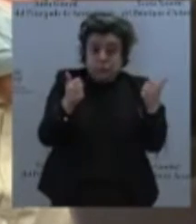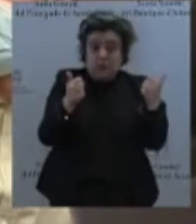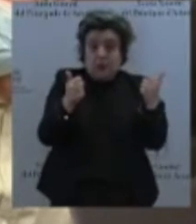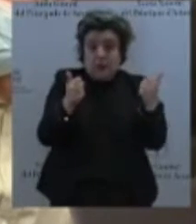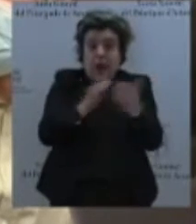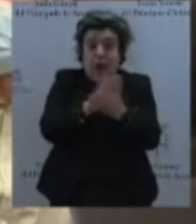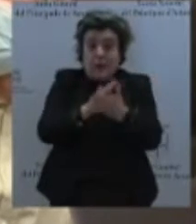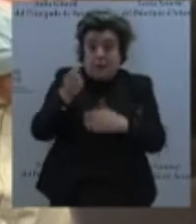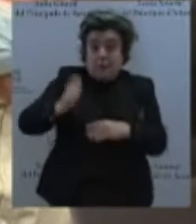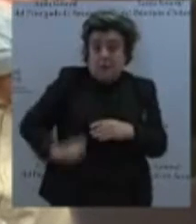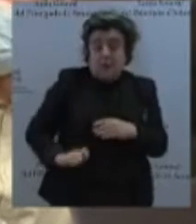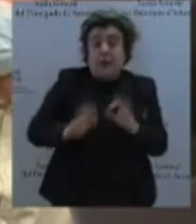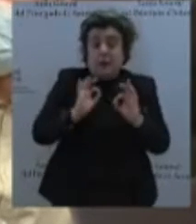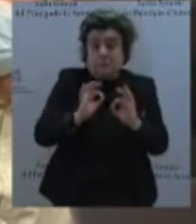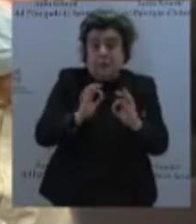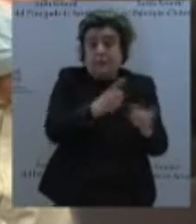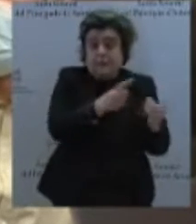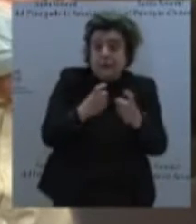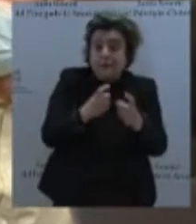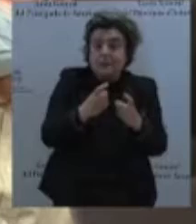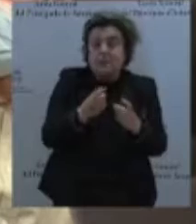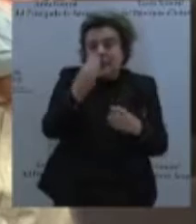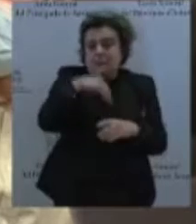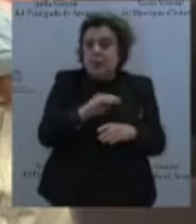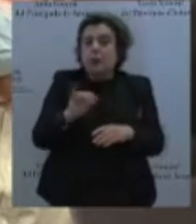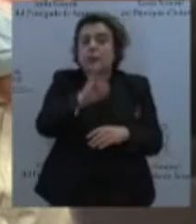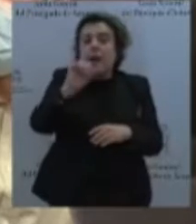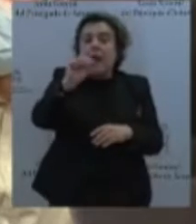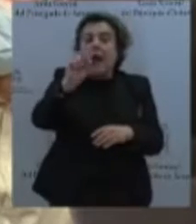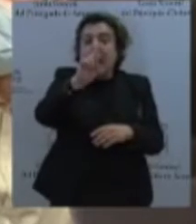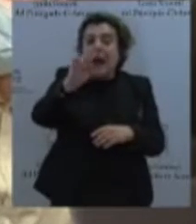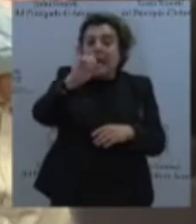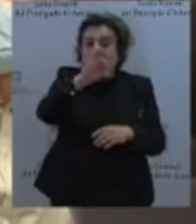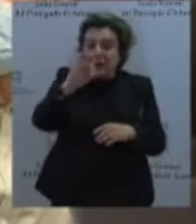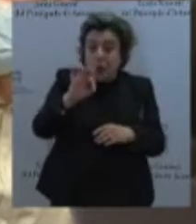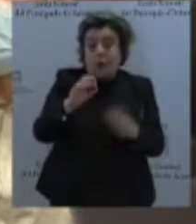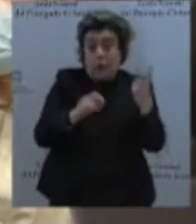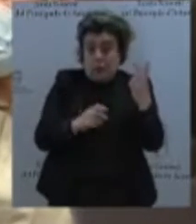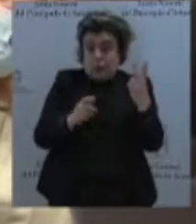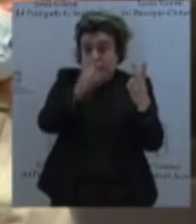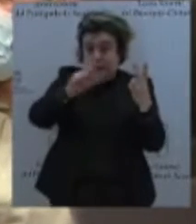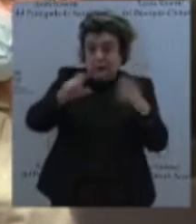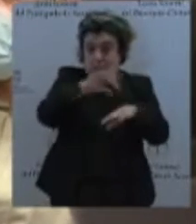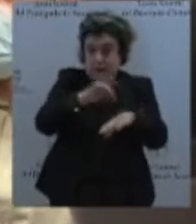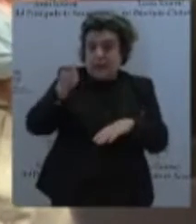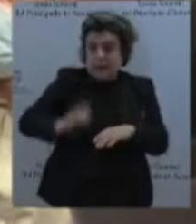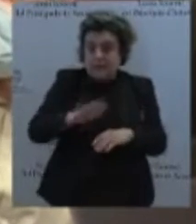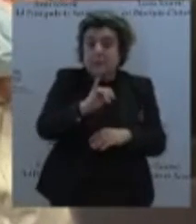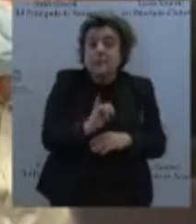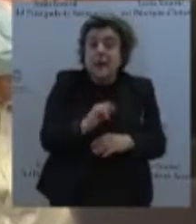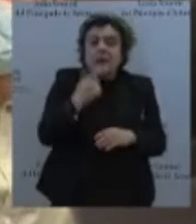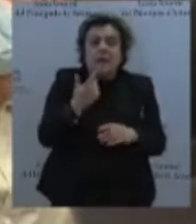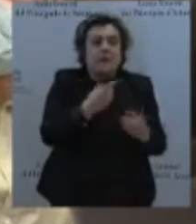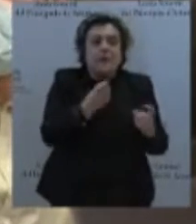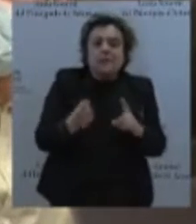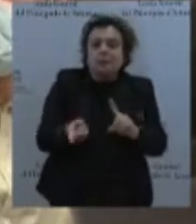plantilla, repercute en el espectro completo de la atención sanitaria. De un lado, dificulta y retrasa el diagnóstico y tratamiento de las dolencias, y del otro,